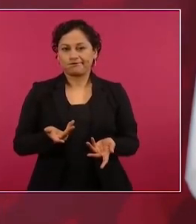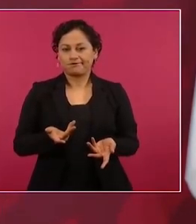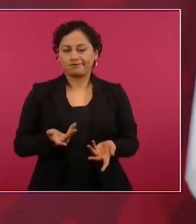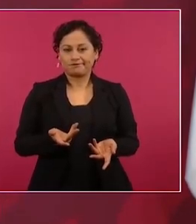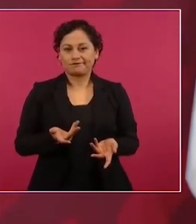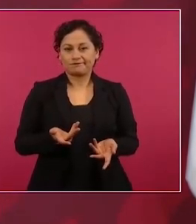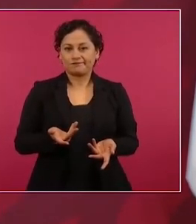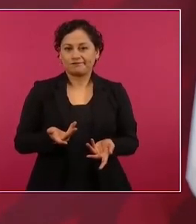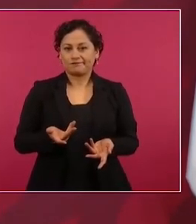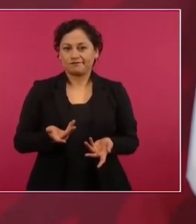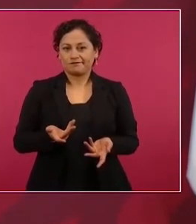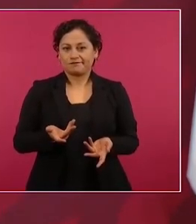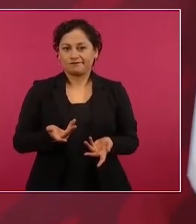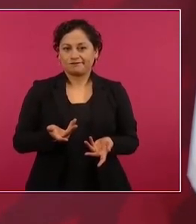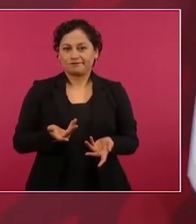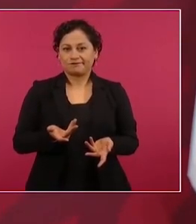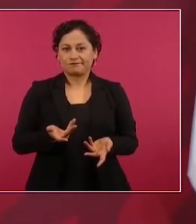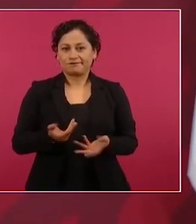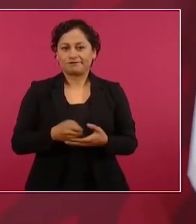se